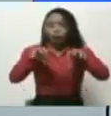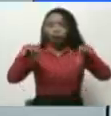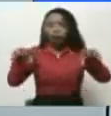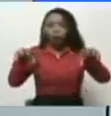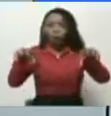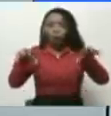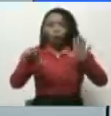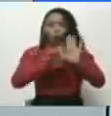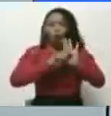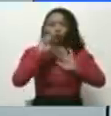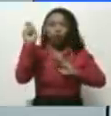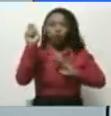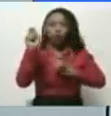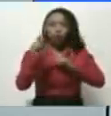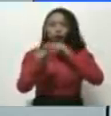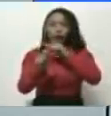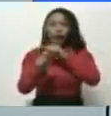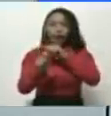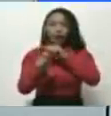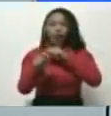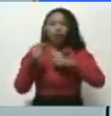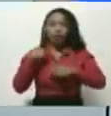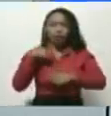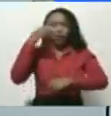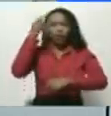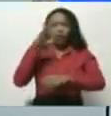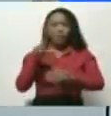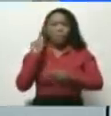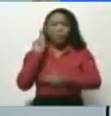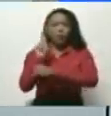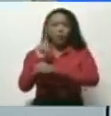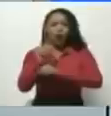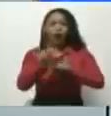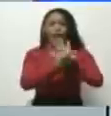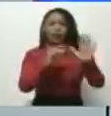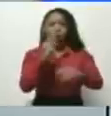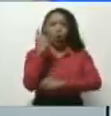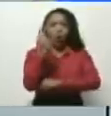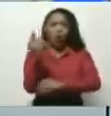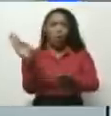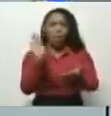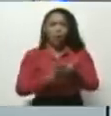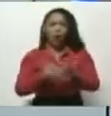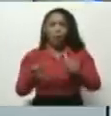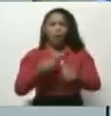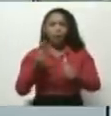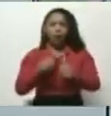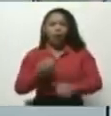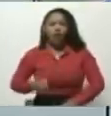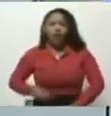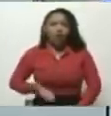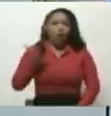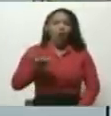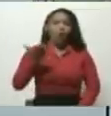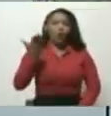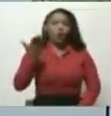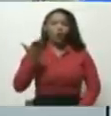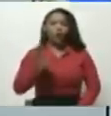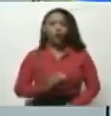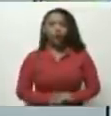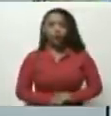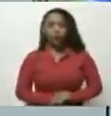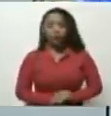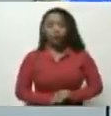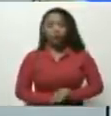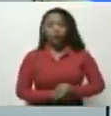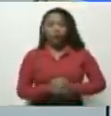Constitución. Yo en ese sentido he fastidiado mucho con el artículo 1, que establece entre los principios fundamentales la